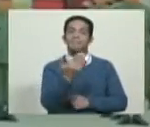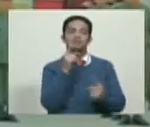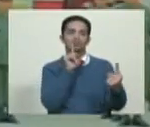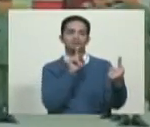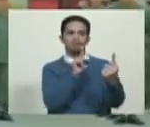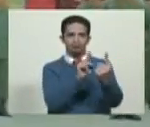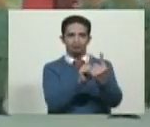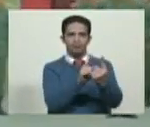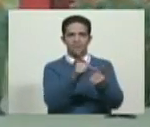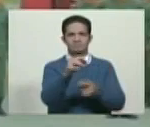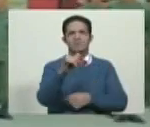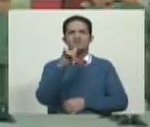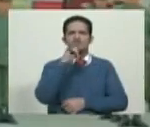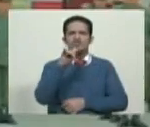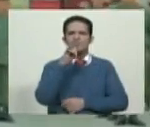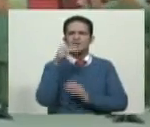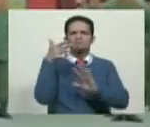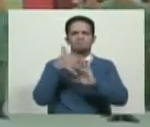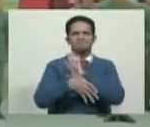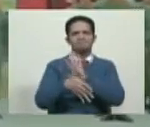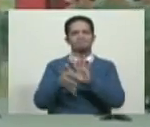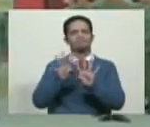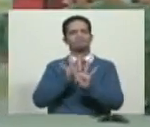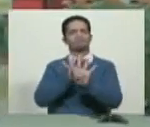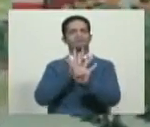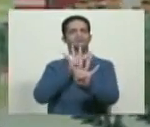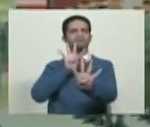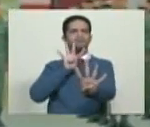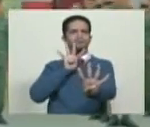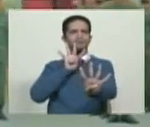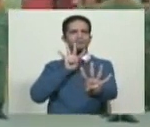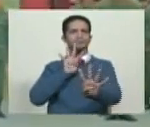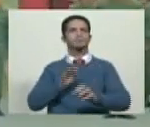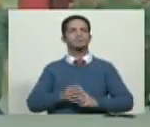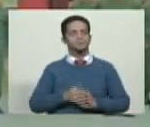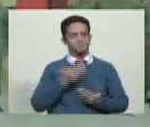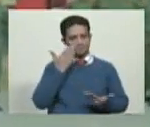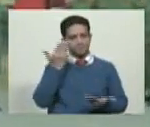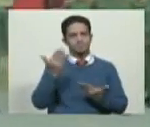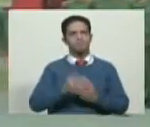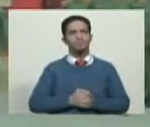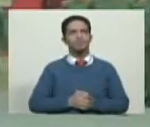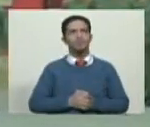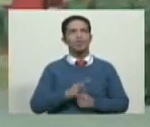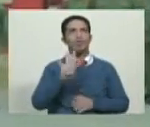darle parte del personal encuadrado en formación. Adelante.